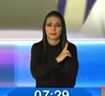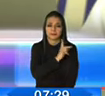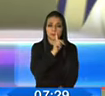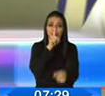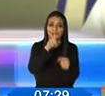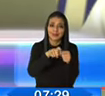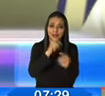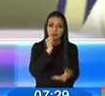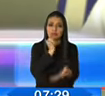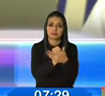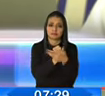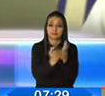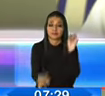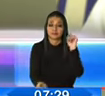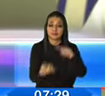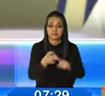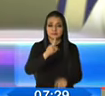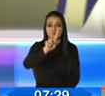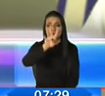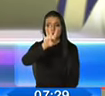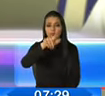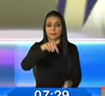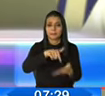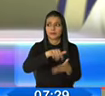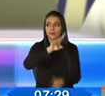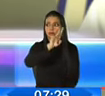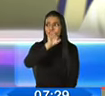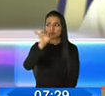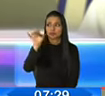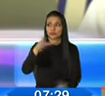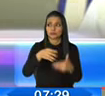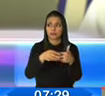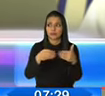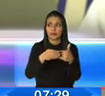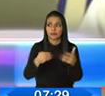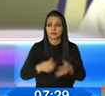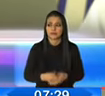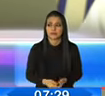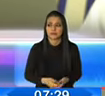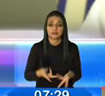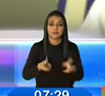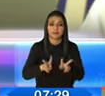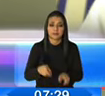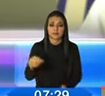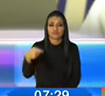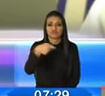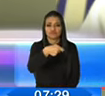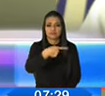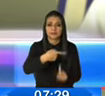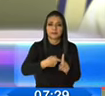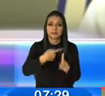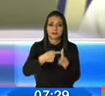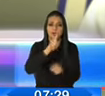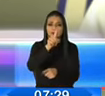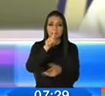que asciende hasta el monto de $24,800. Y también una manutención mensual de